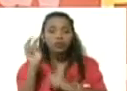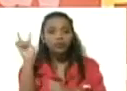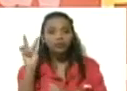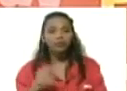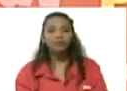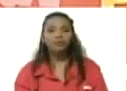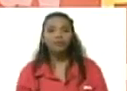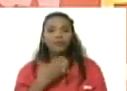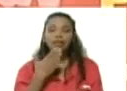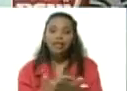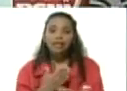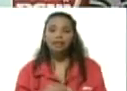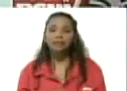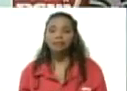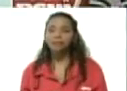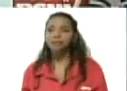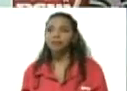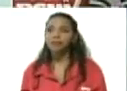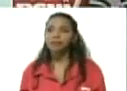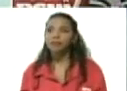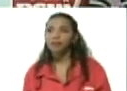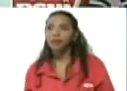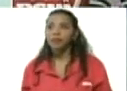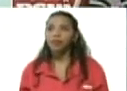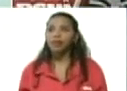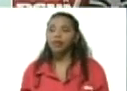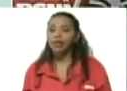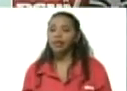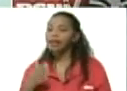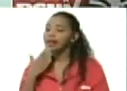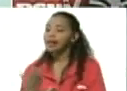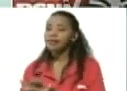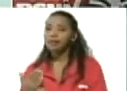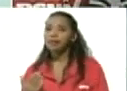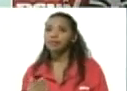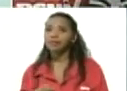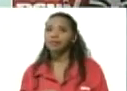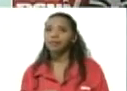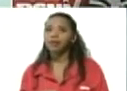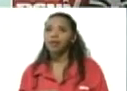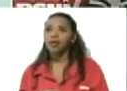Venezuela? Gracias. Gracias, Graya. Bueno,